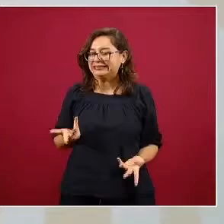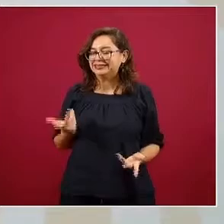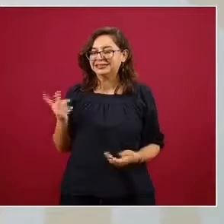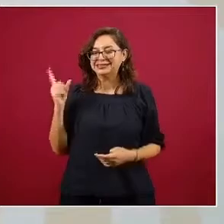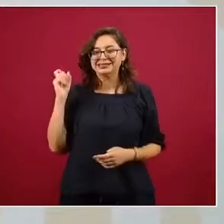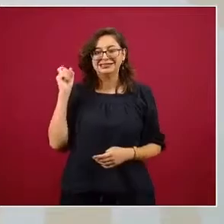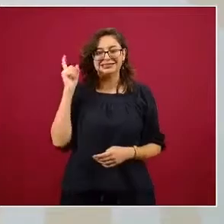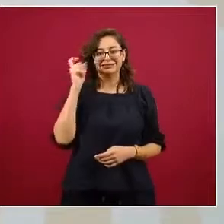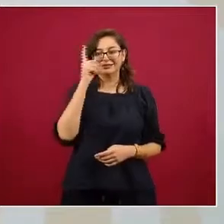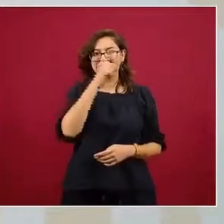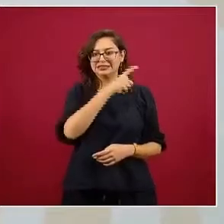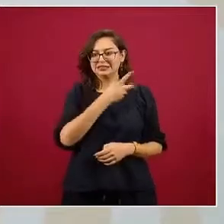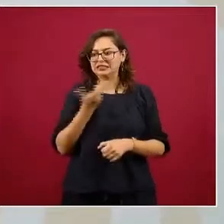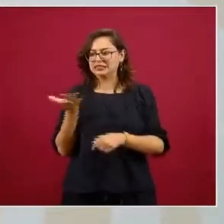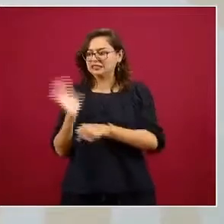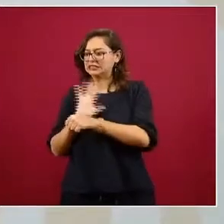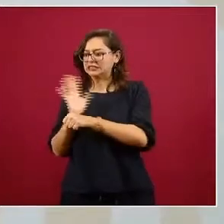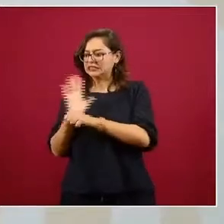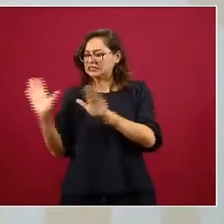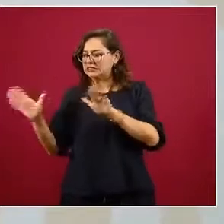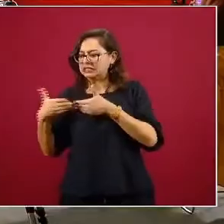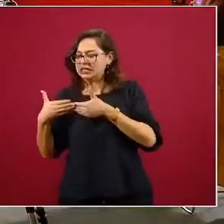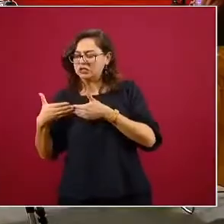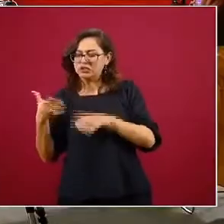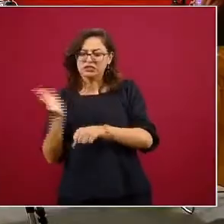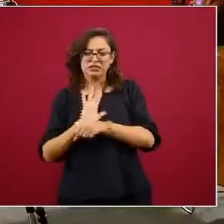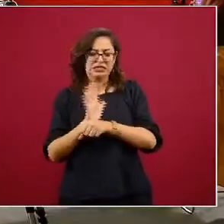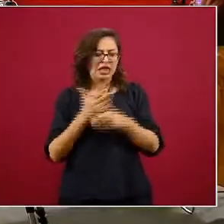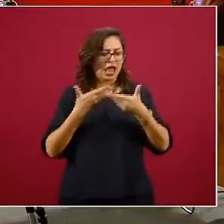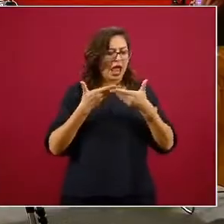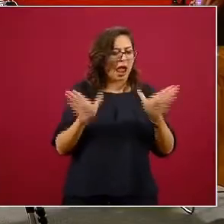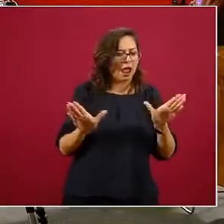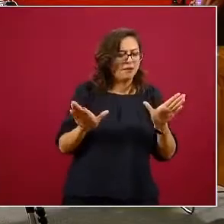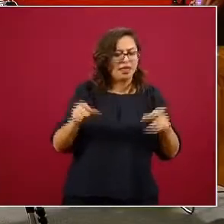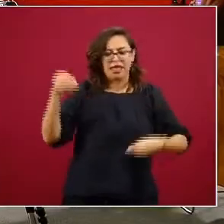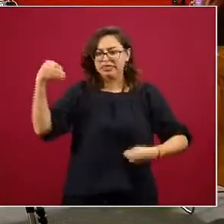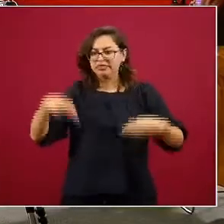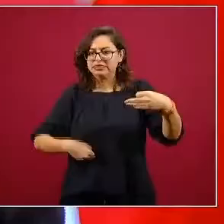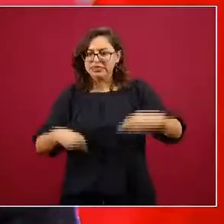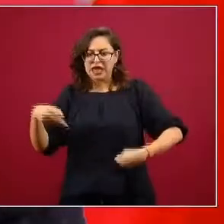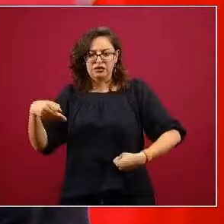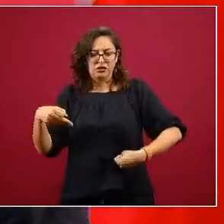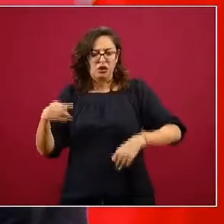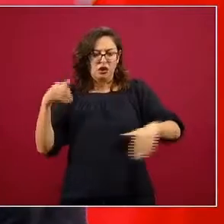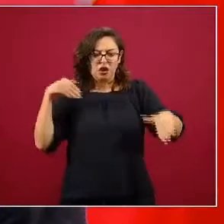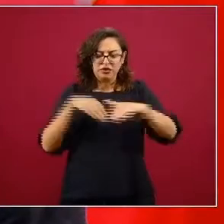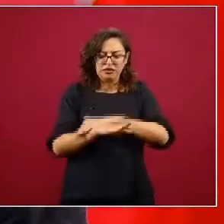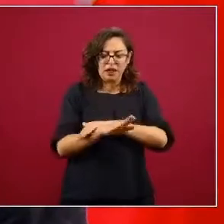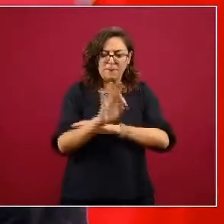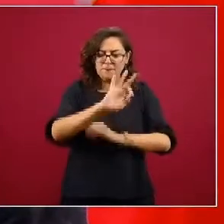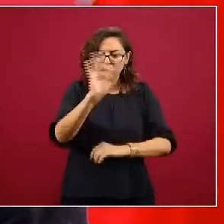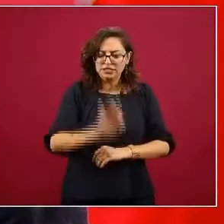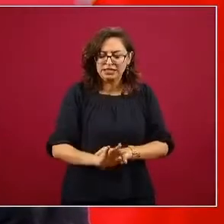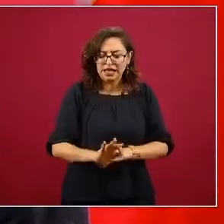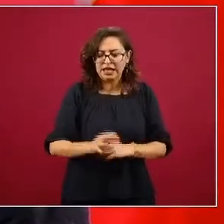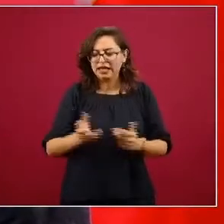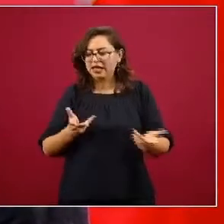concretas, los cines cierran o los cines abren o los teatros solo con XY